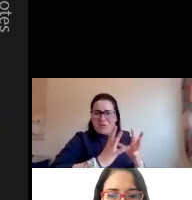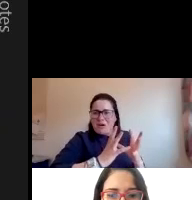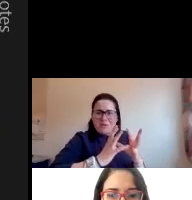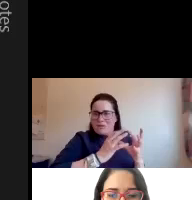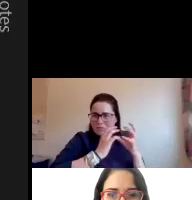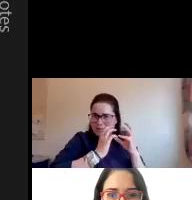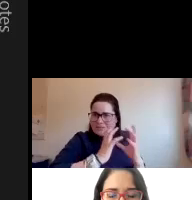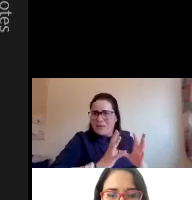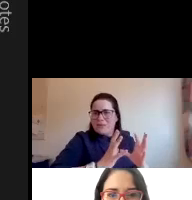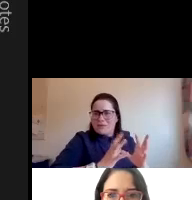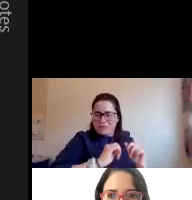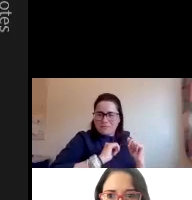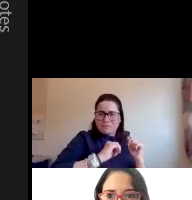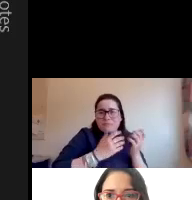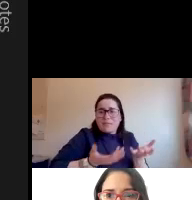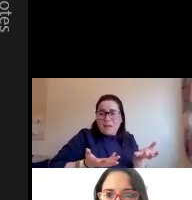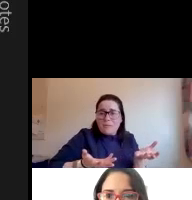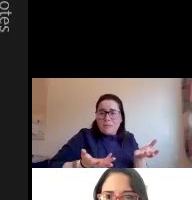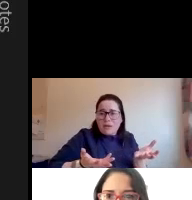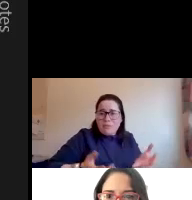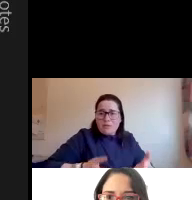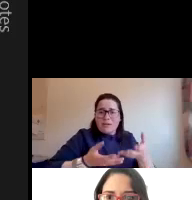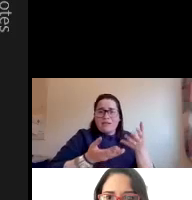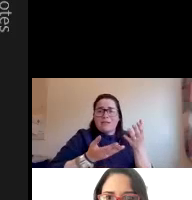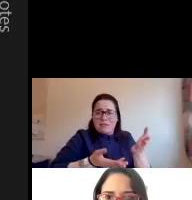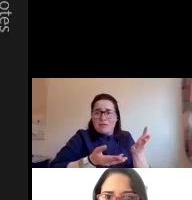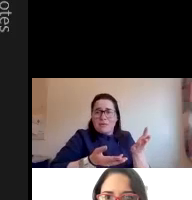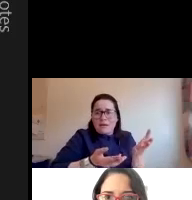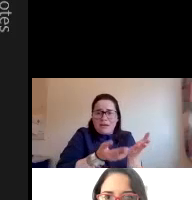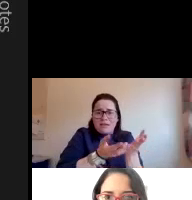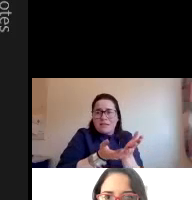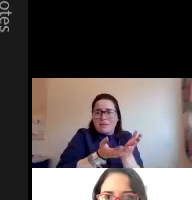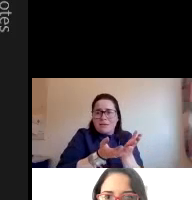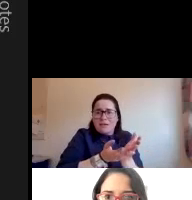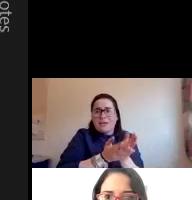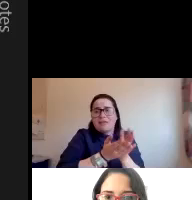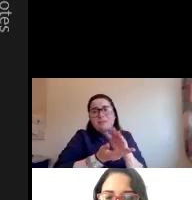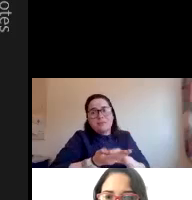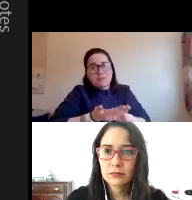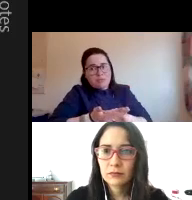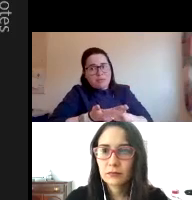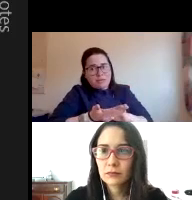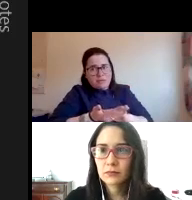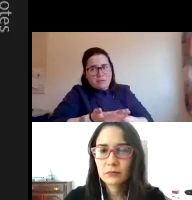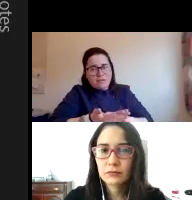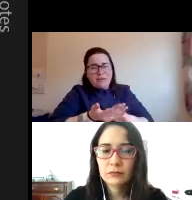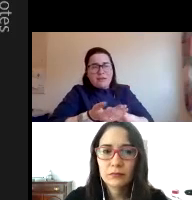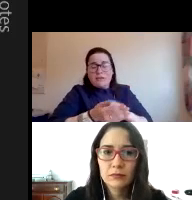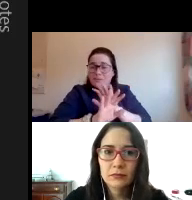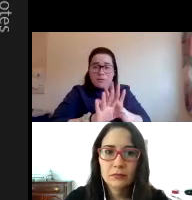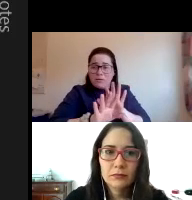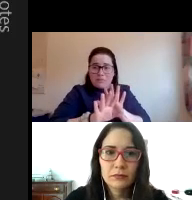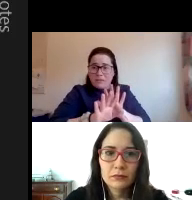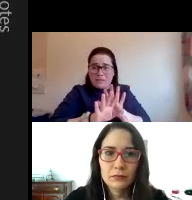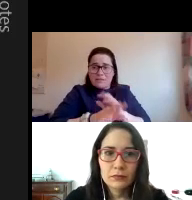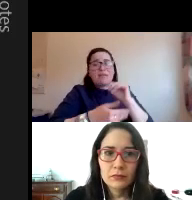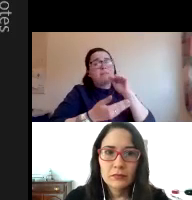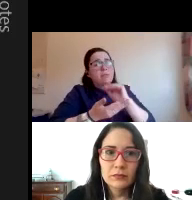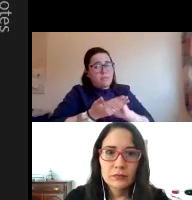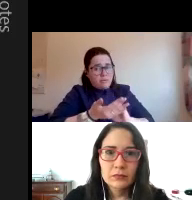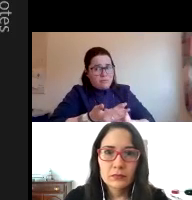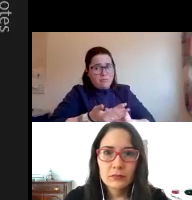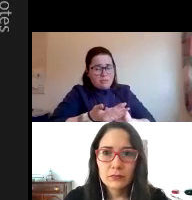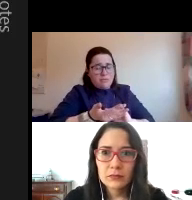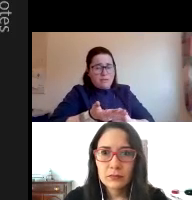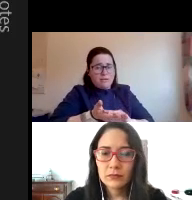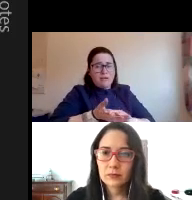como agua como desagüe, ¿verdad? ¿Por qué? Porque la zona urbana en esta cuenca es mucho menor, tampoco tienen plantas de tratamiento,